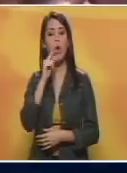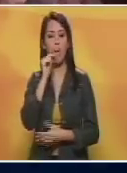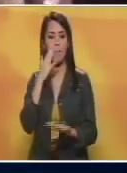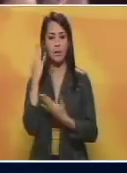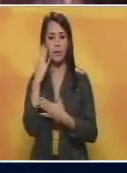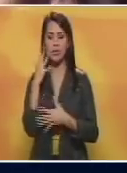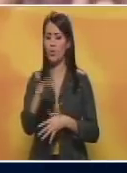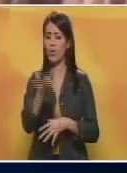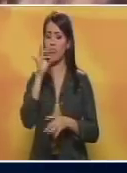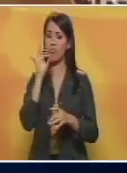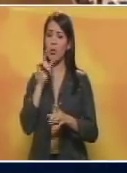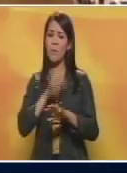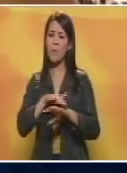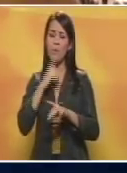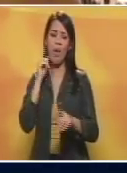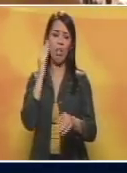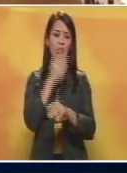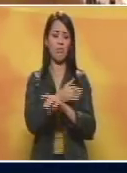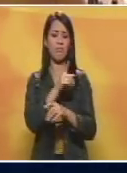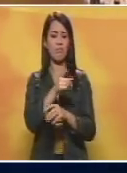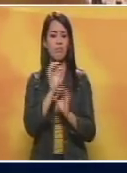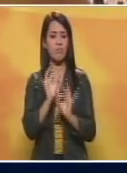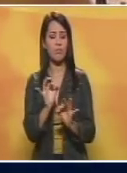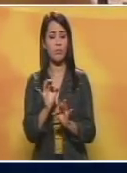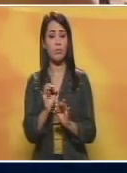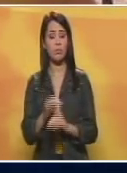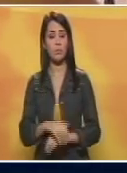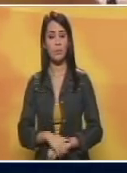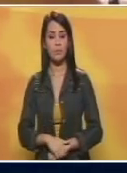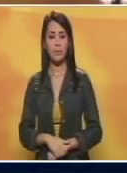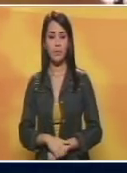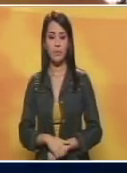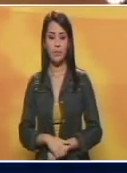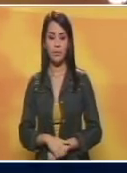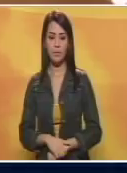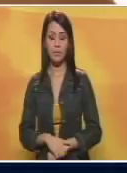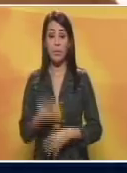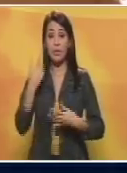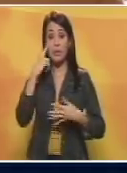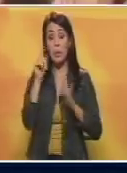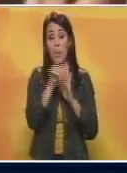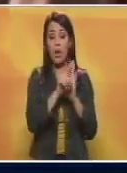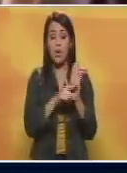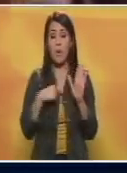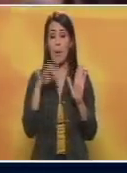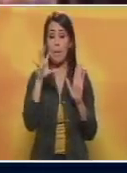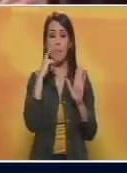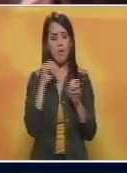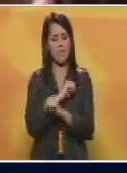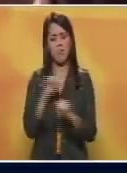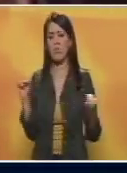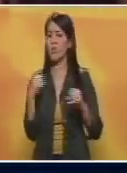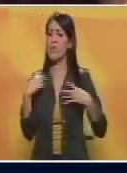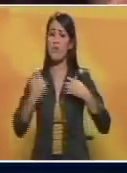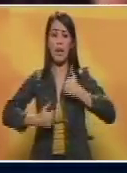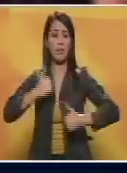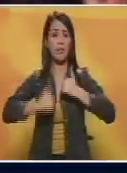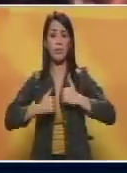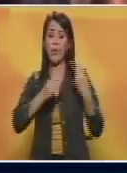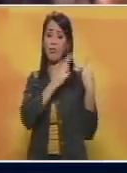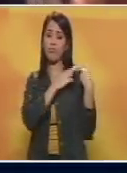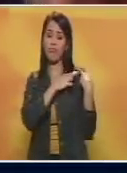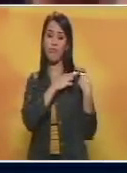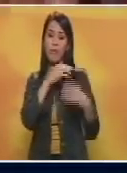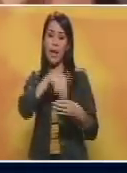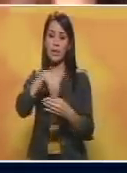elegible porque fue condenado por segunda instancia que según las normas del país impide la candidatura a cualquier cargo electivo